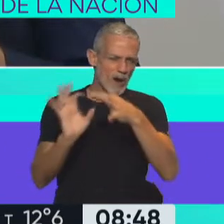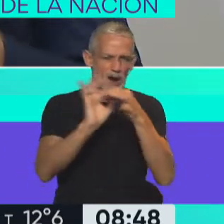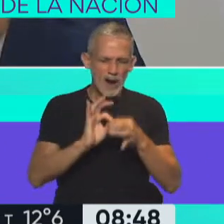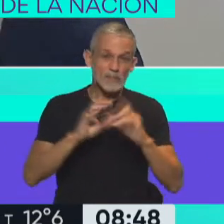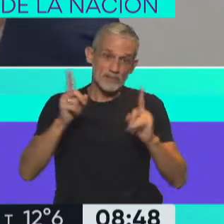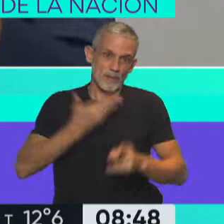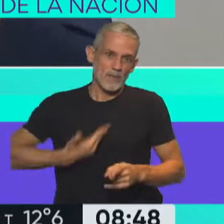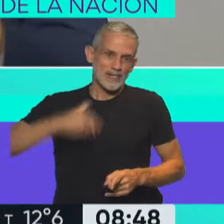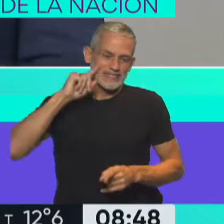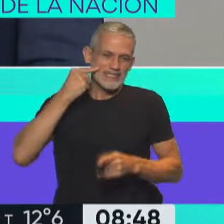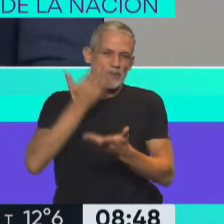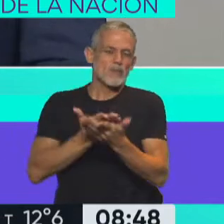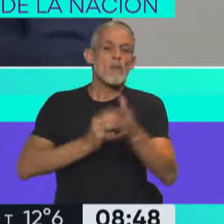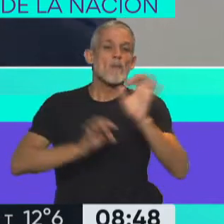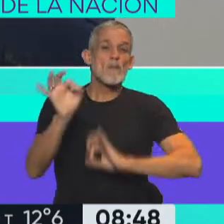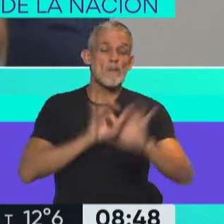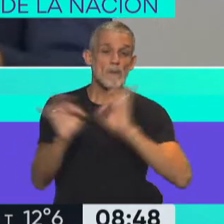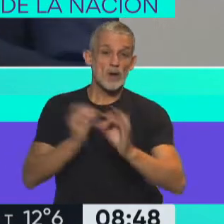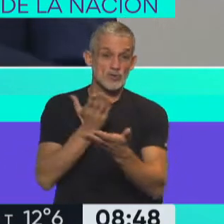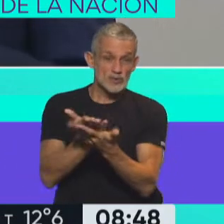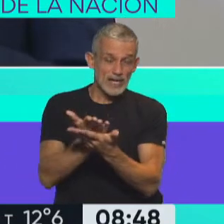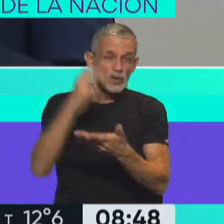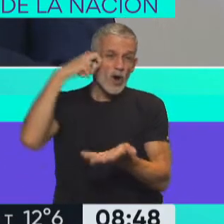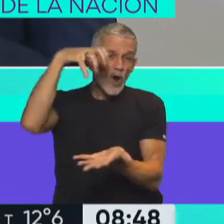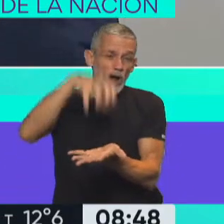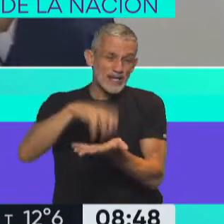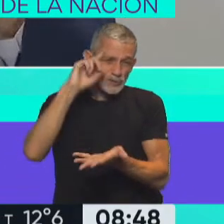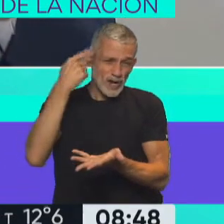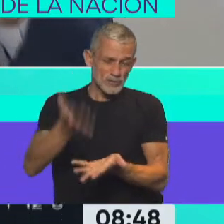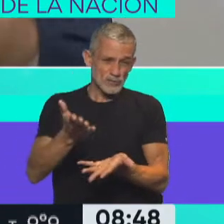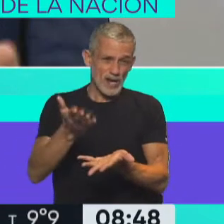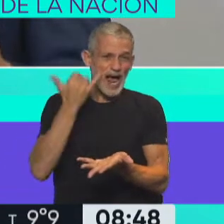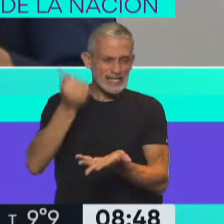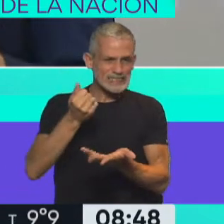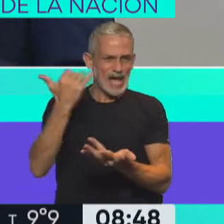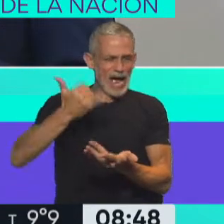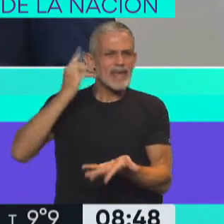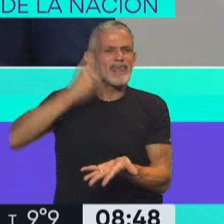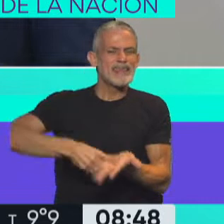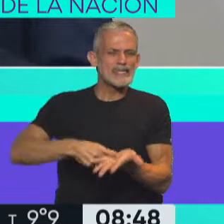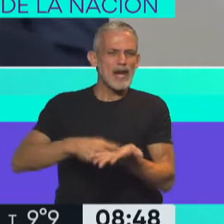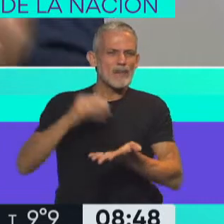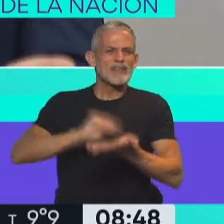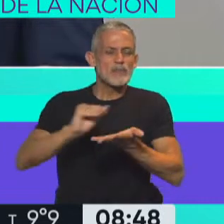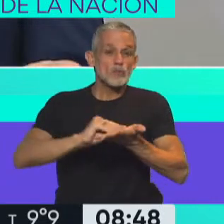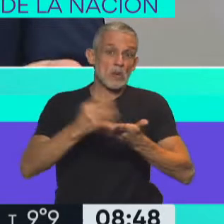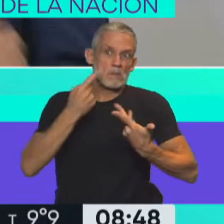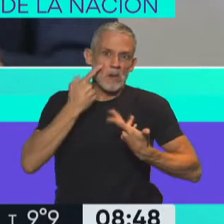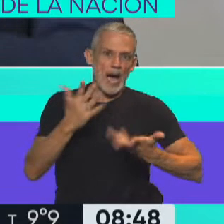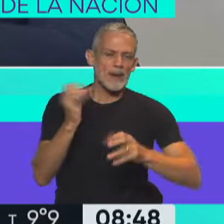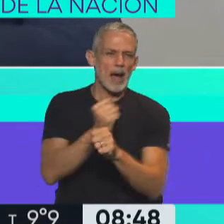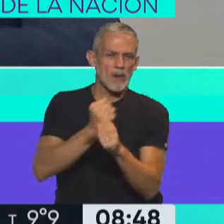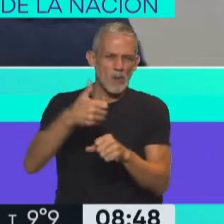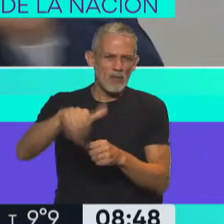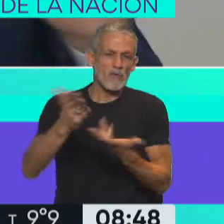nuestro presidente de presentar un proyecto en el Congreso Nacional, que ya tiene dictamen de la Cámara de Diputados y esperamos que sea